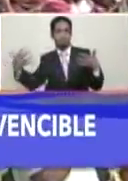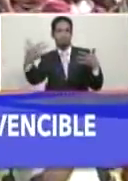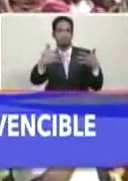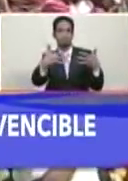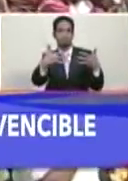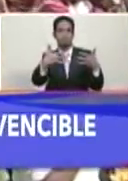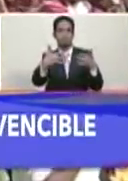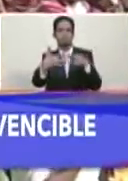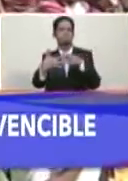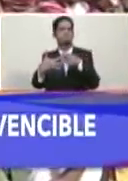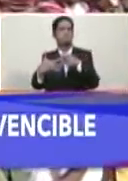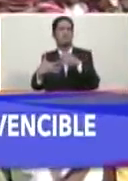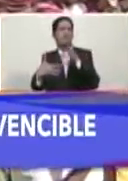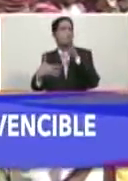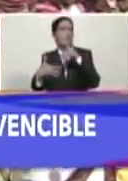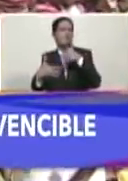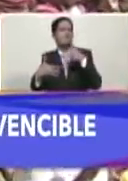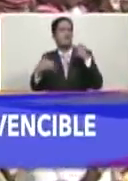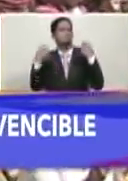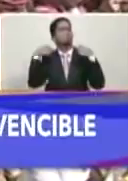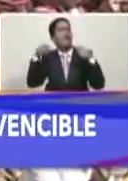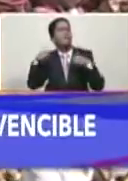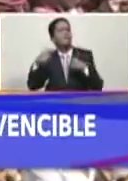prácticamente no tenían entrenamiento militar.